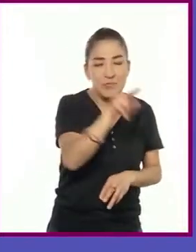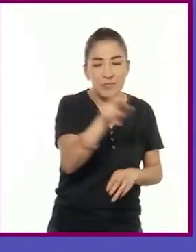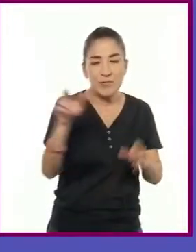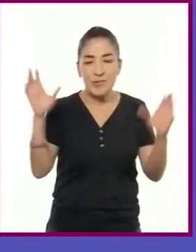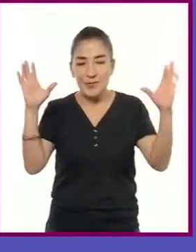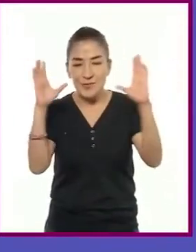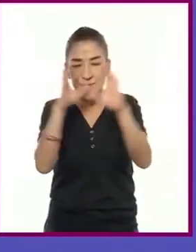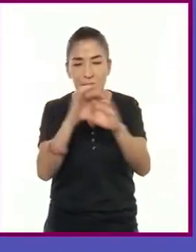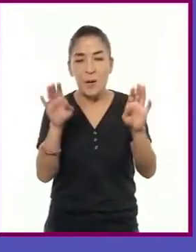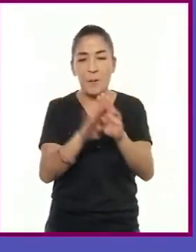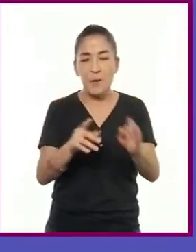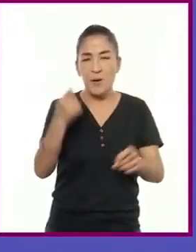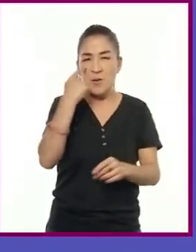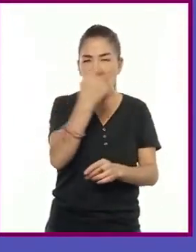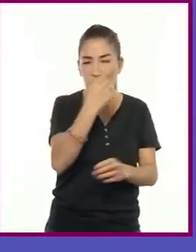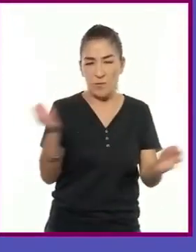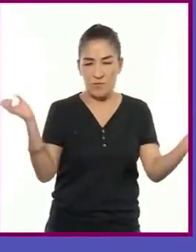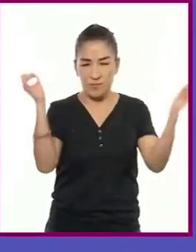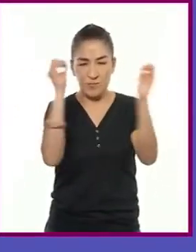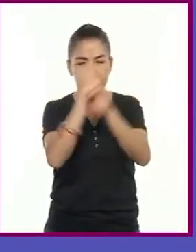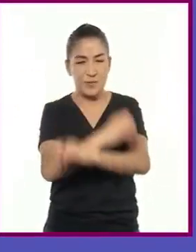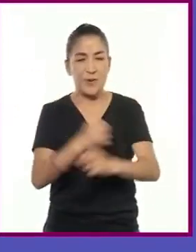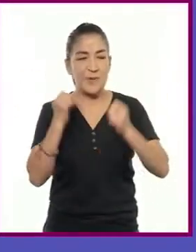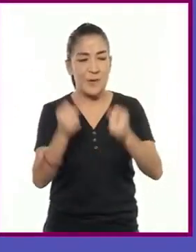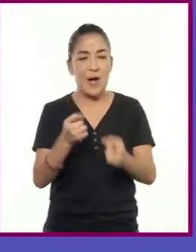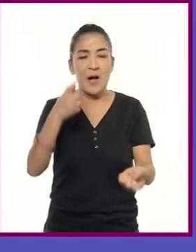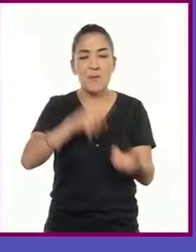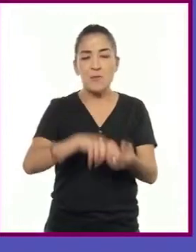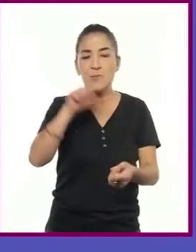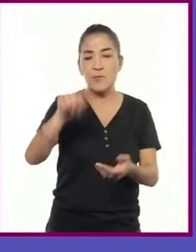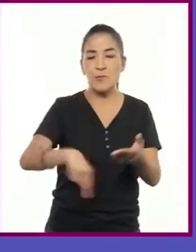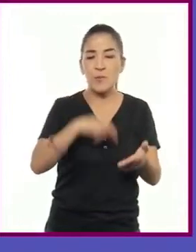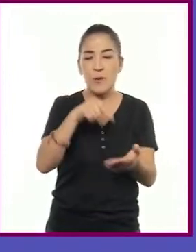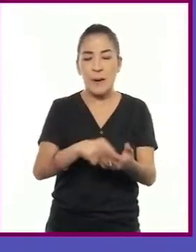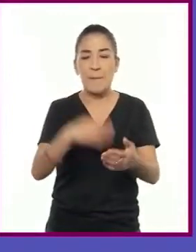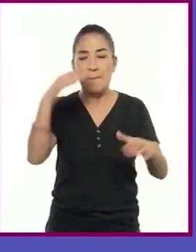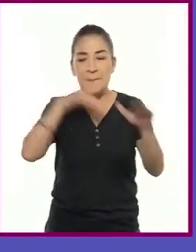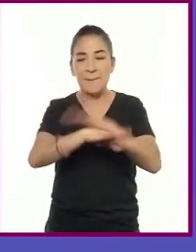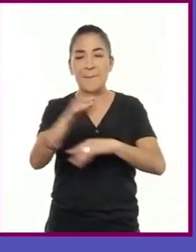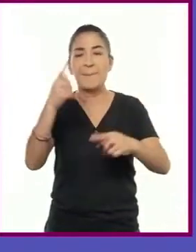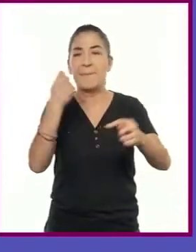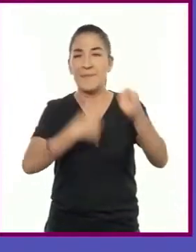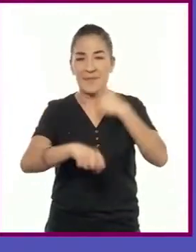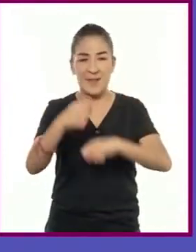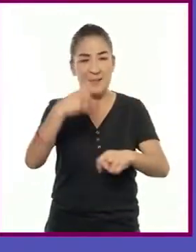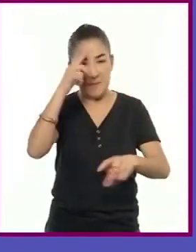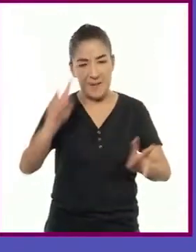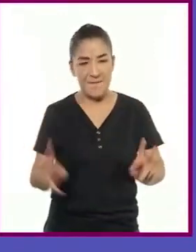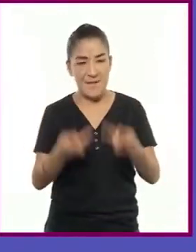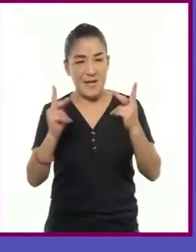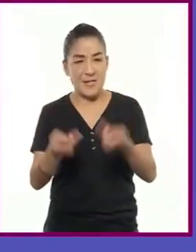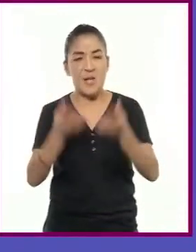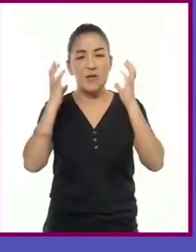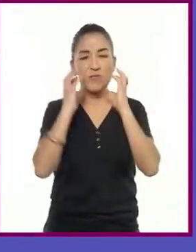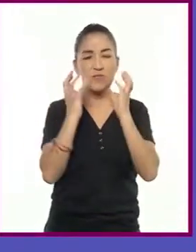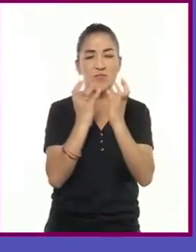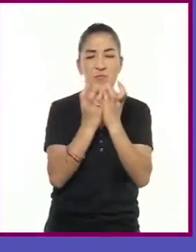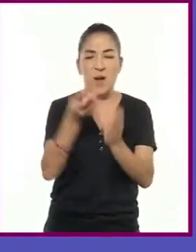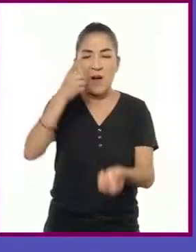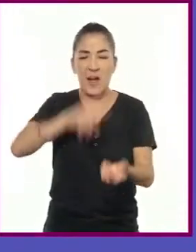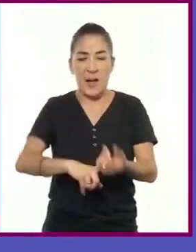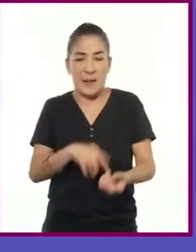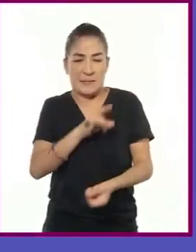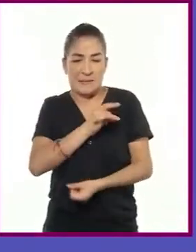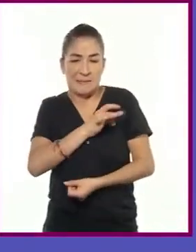tan hundidos y oscuros que era buen sitio el suyo para tiendas de mercaderes, las barbas descoloridas de miedo de la